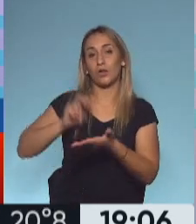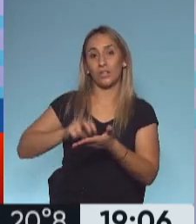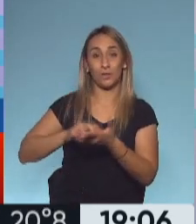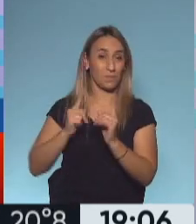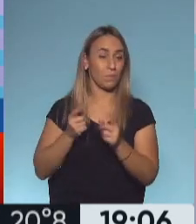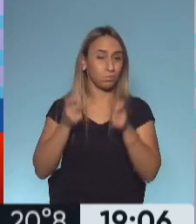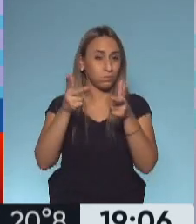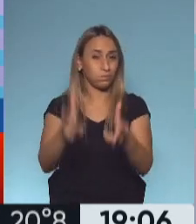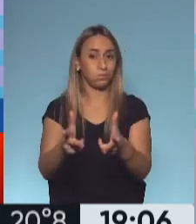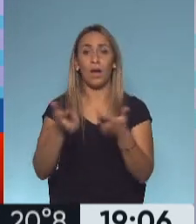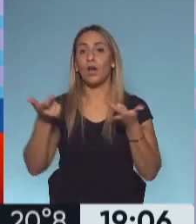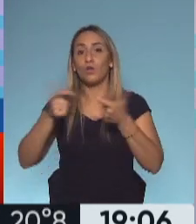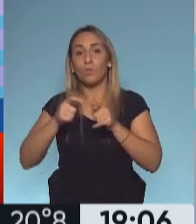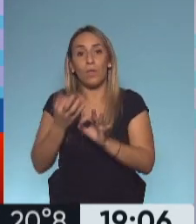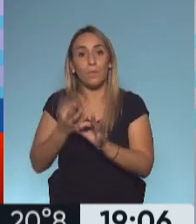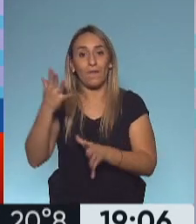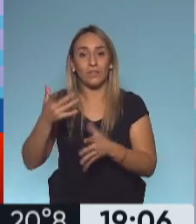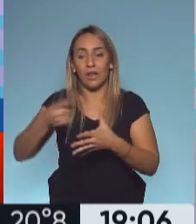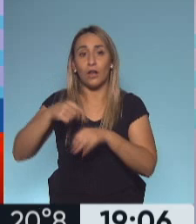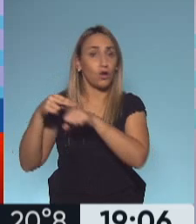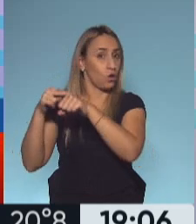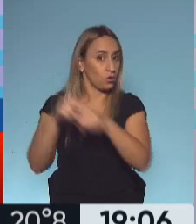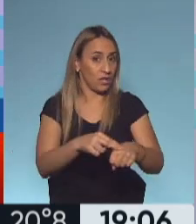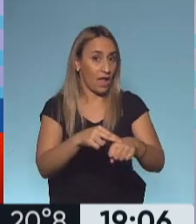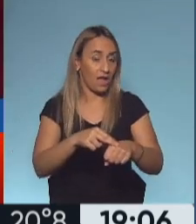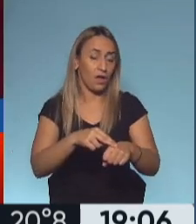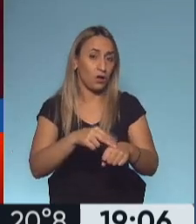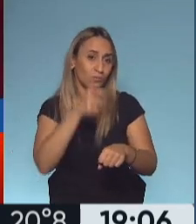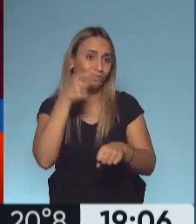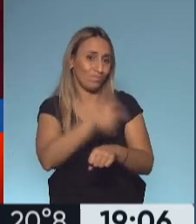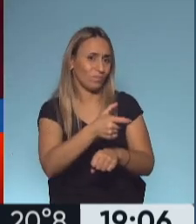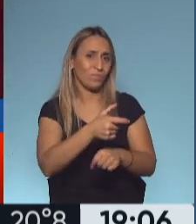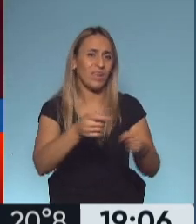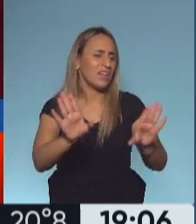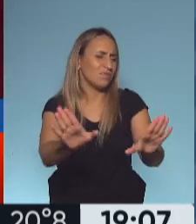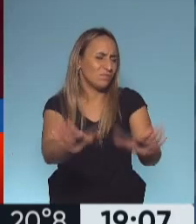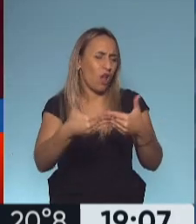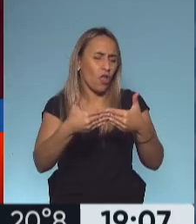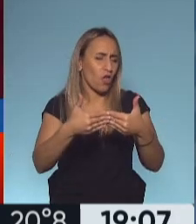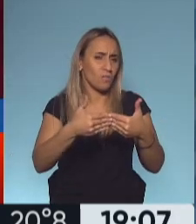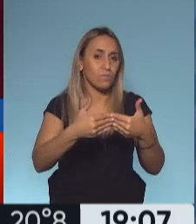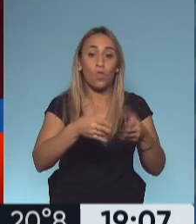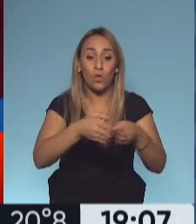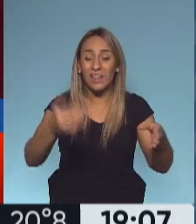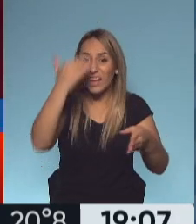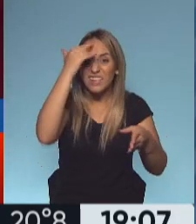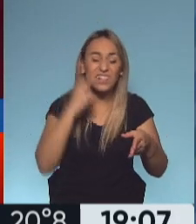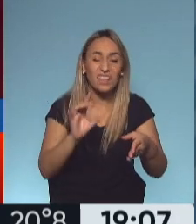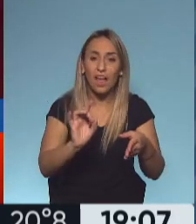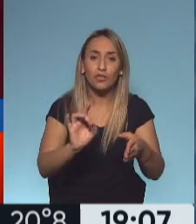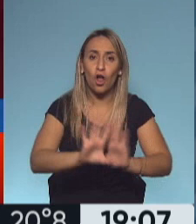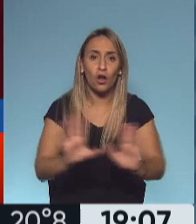el consejo de los expertos de cerrar todo por 15 días, el gobierno lo ha evaluado, está en permanente evaluación,